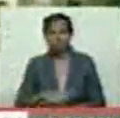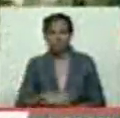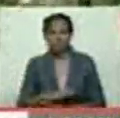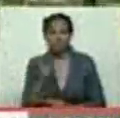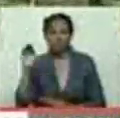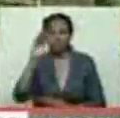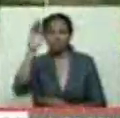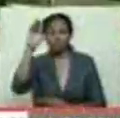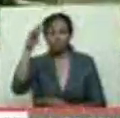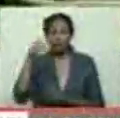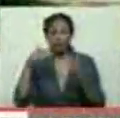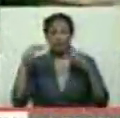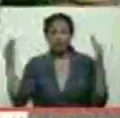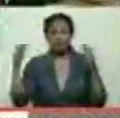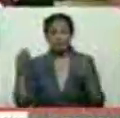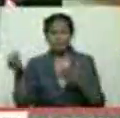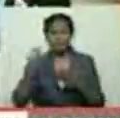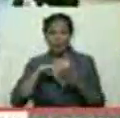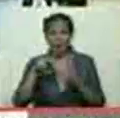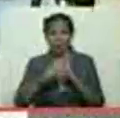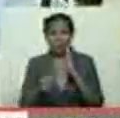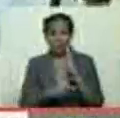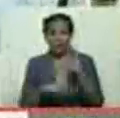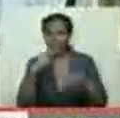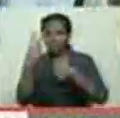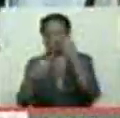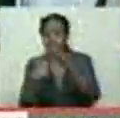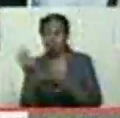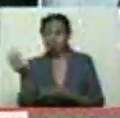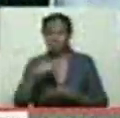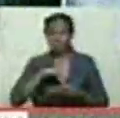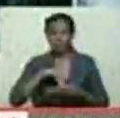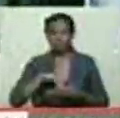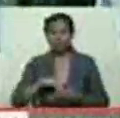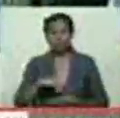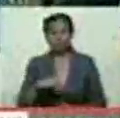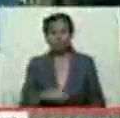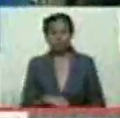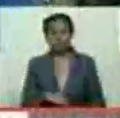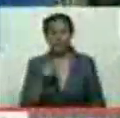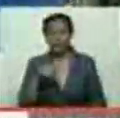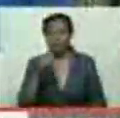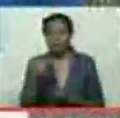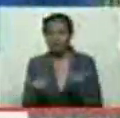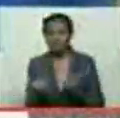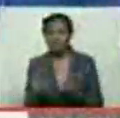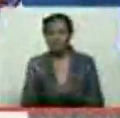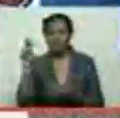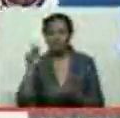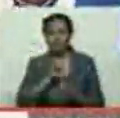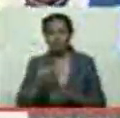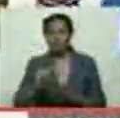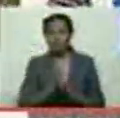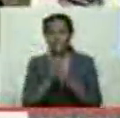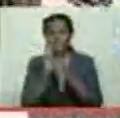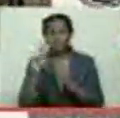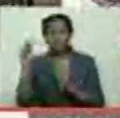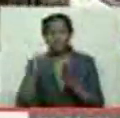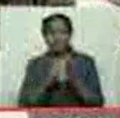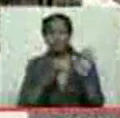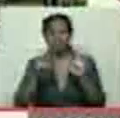Grande, uno de los parques más visitados en este dispositivo Semana Santa